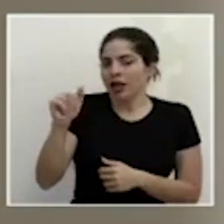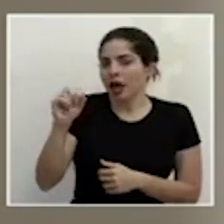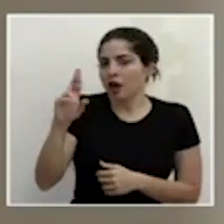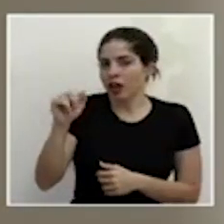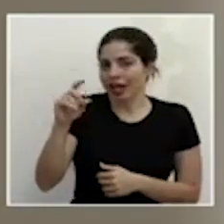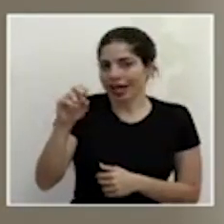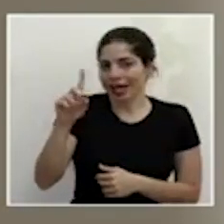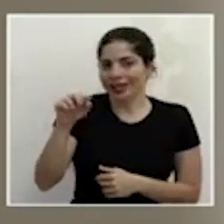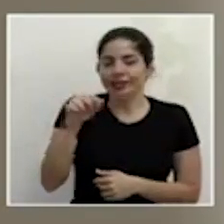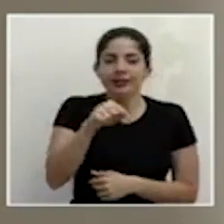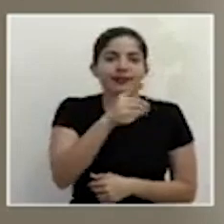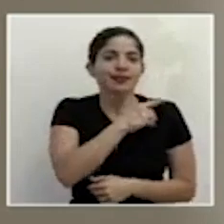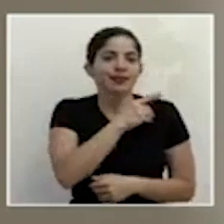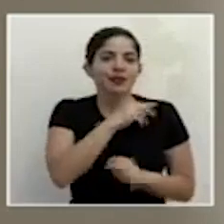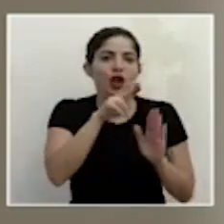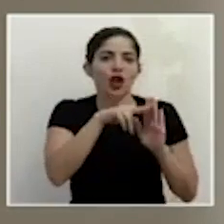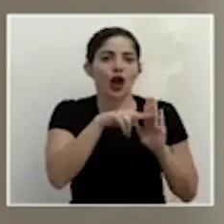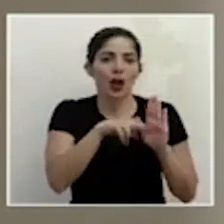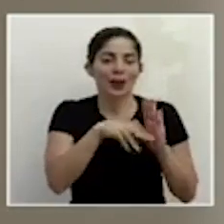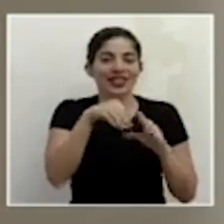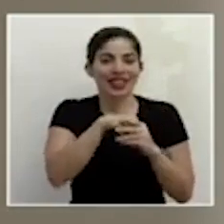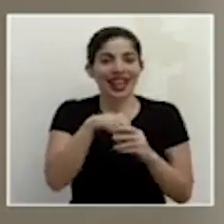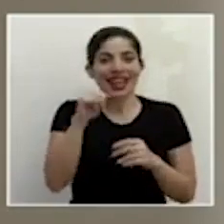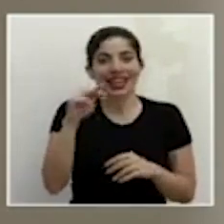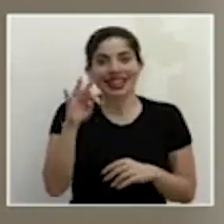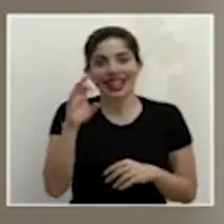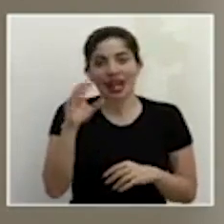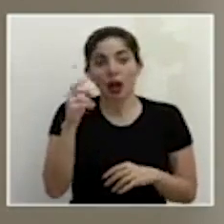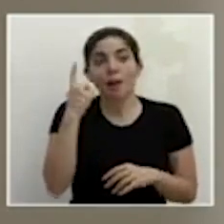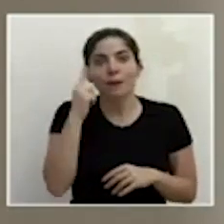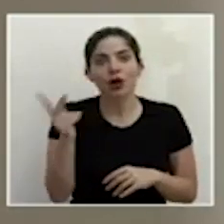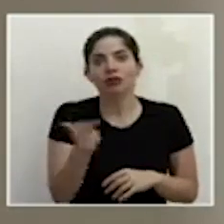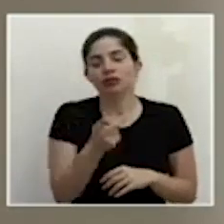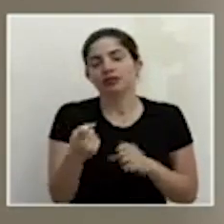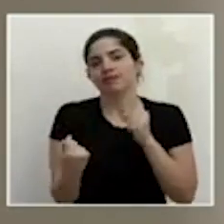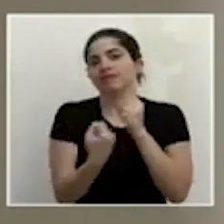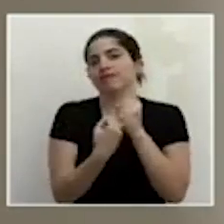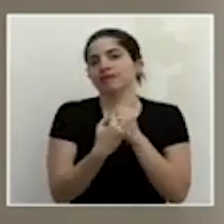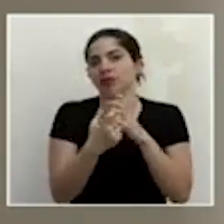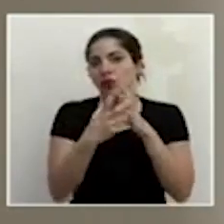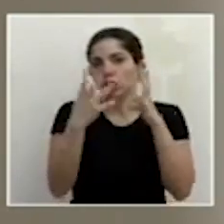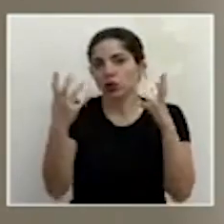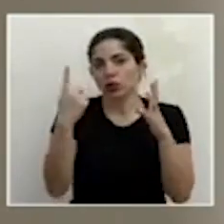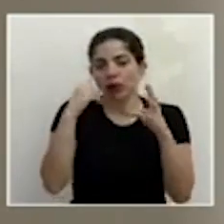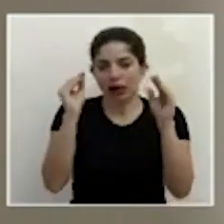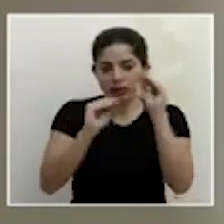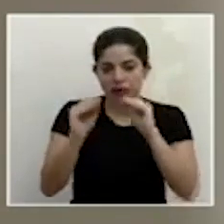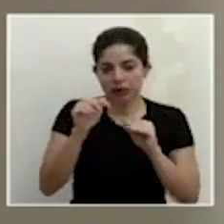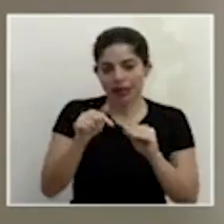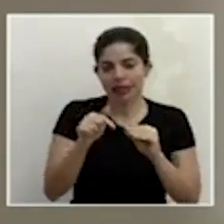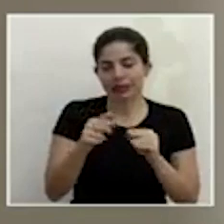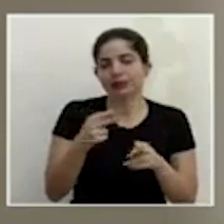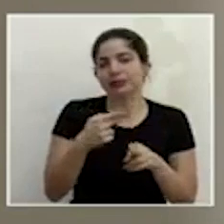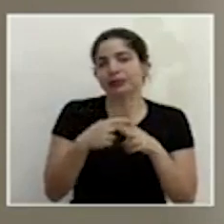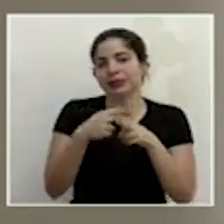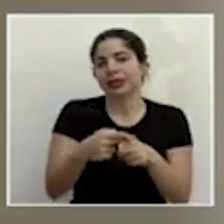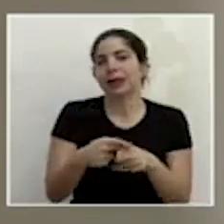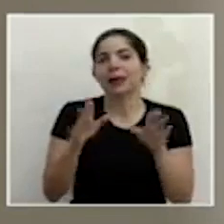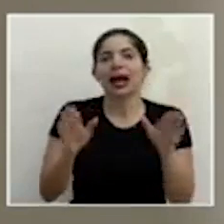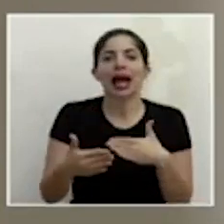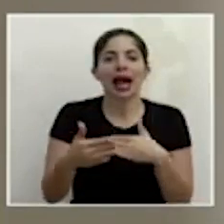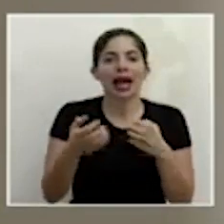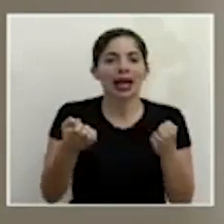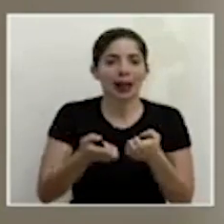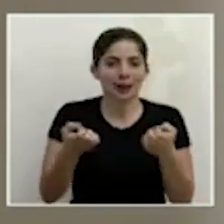directora de normalización de INTECO por el apoyo que nos han brindado en la elaboración de esto que hemos denominado la